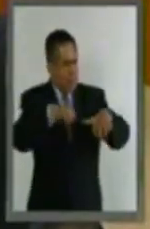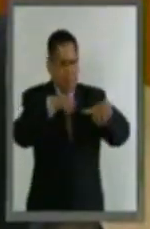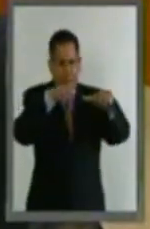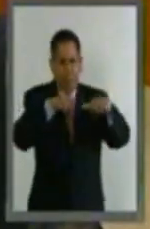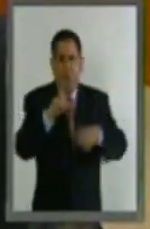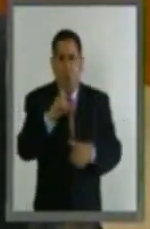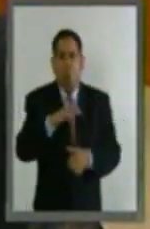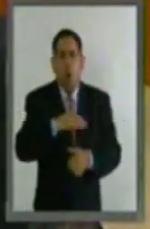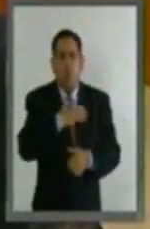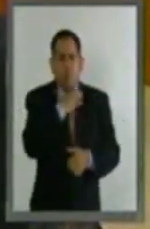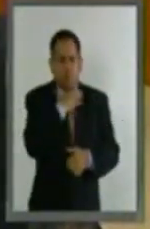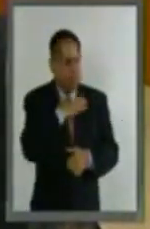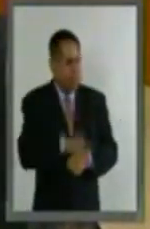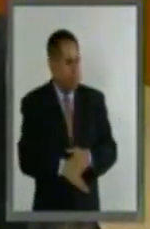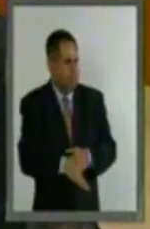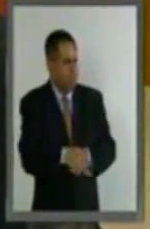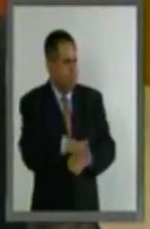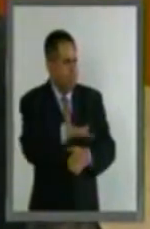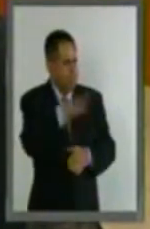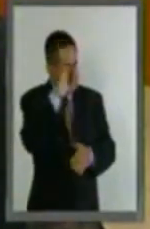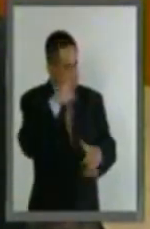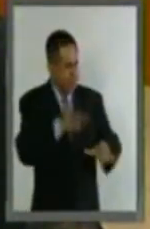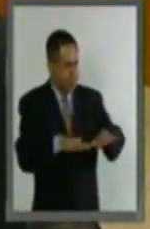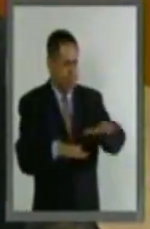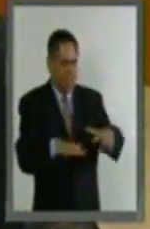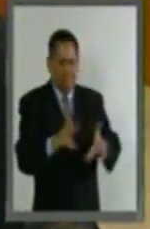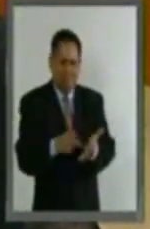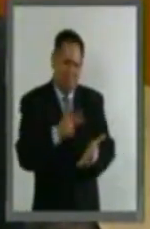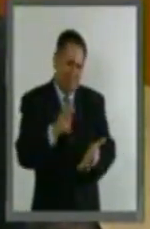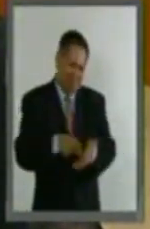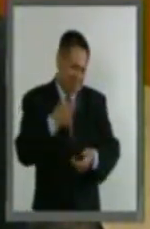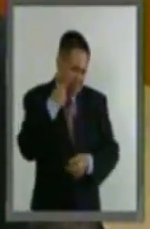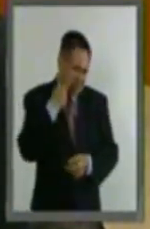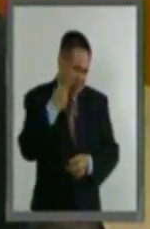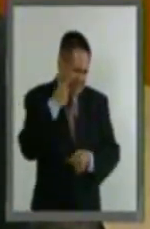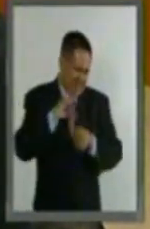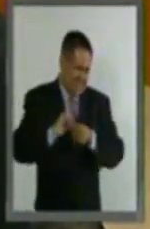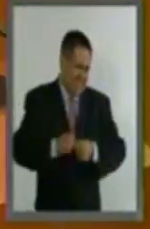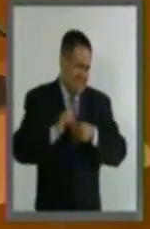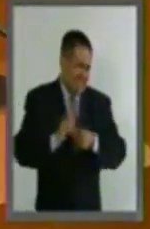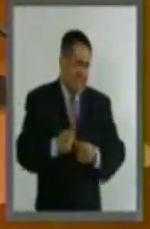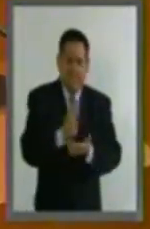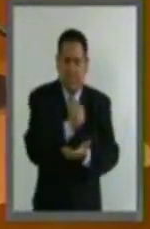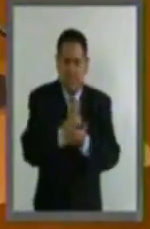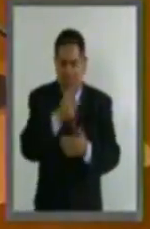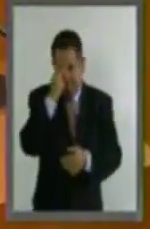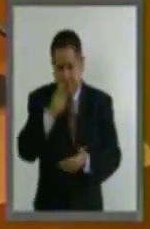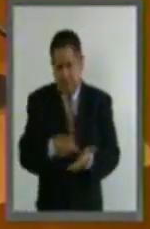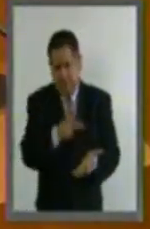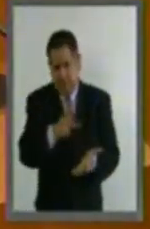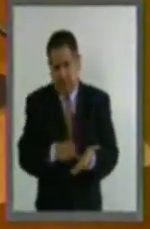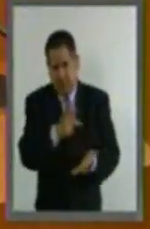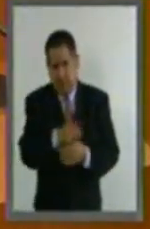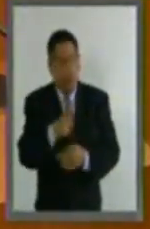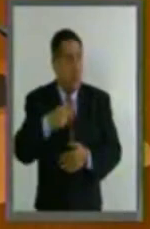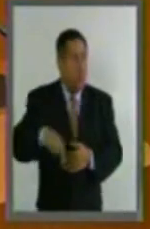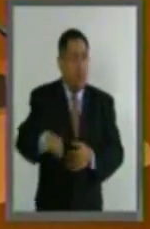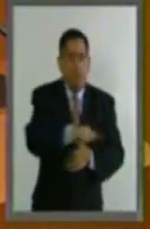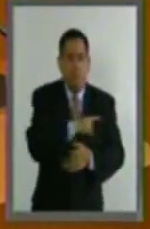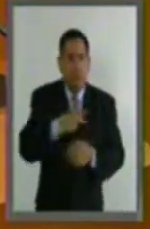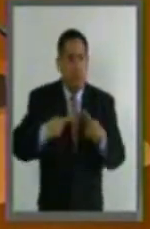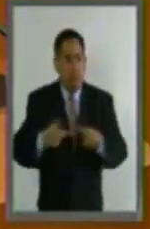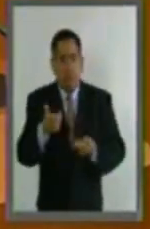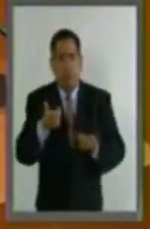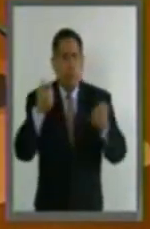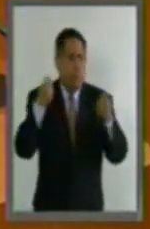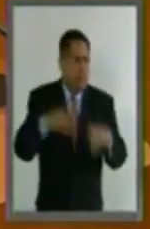precipitaciones pluviales son una constante en la Ciudad de México. Una situación que no solo afecta el patrimonio de las personas,